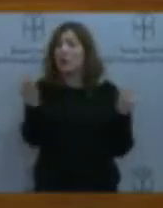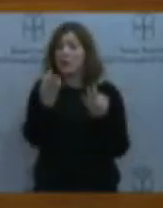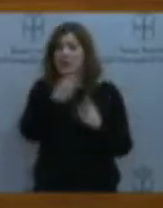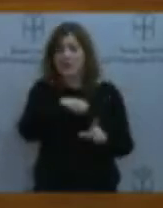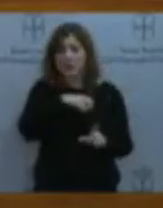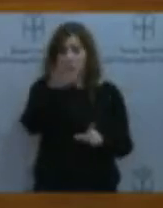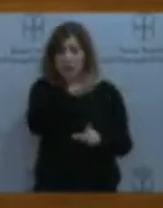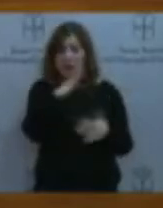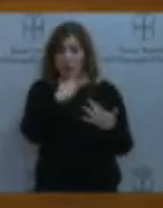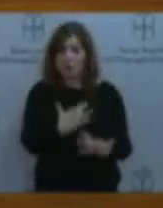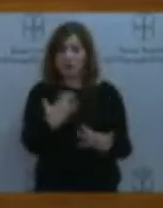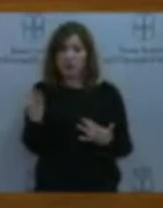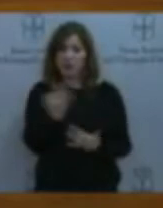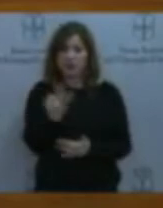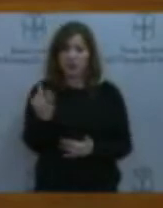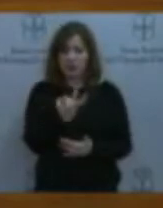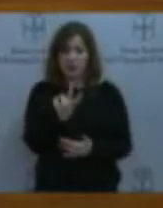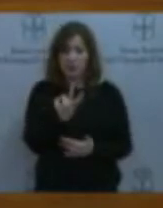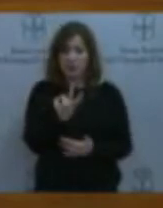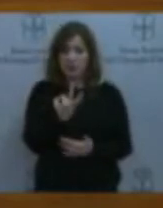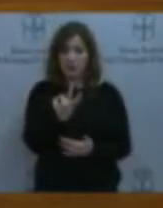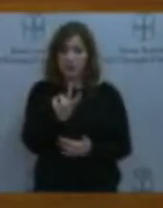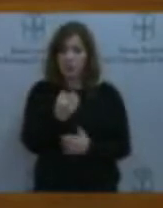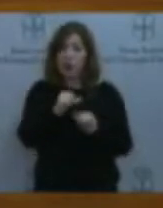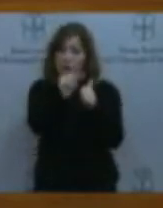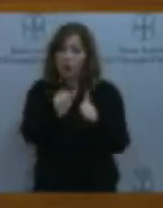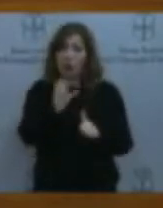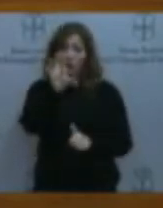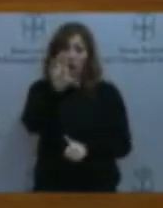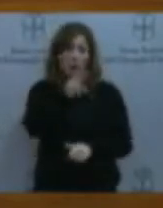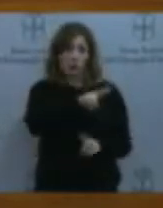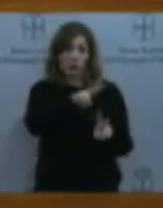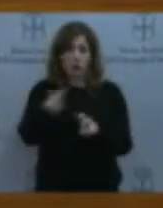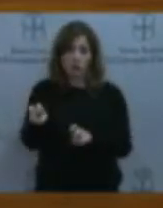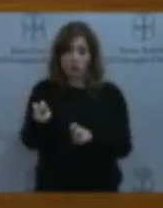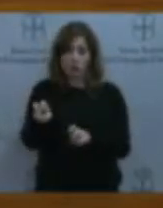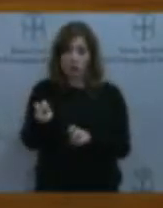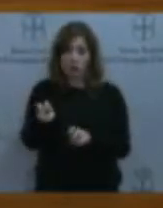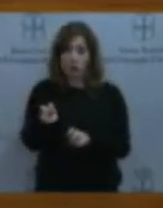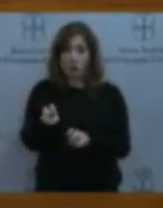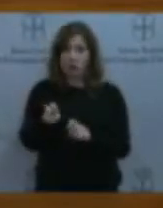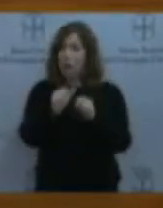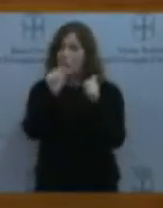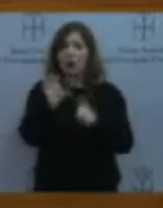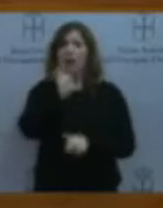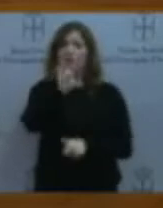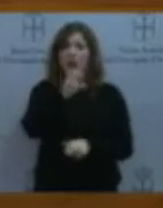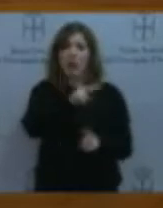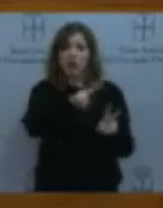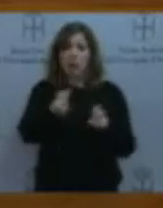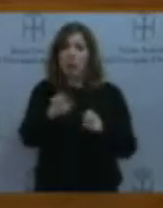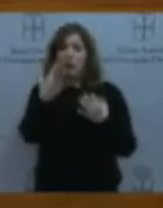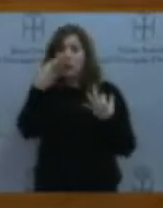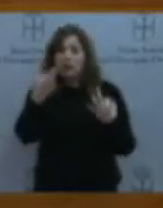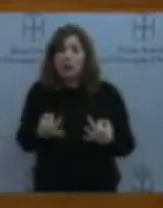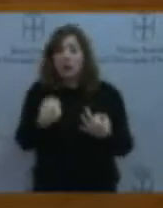hoy es que se está perfilando un nuevo modelo de Estado. Se está perfilando un nuevo modelo de Estado que seguramente, y yo no